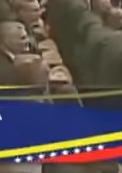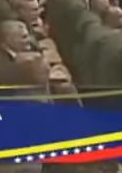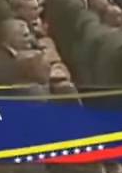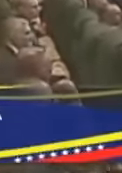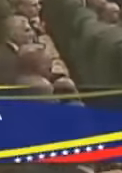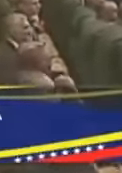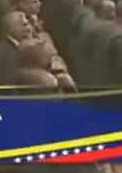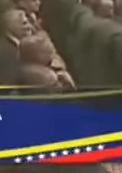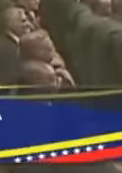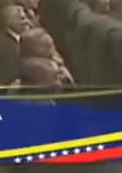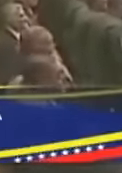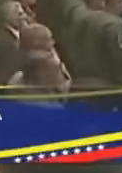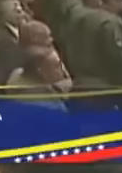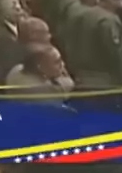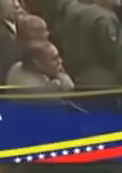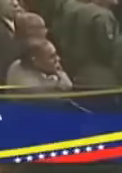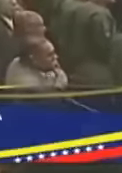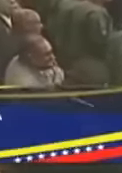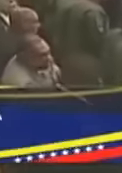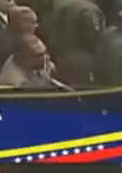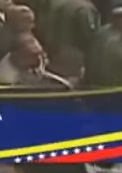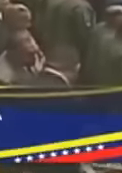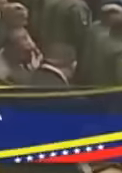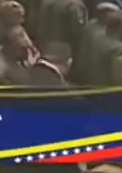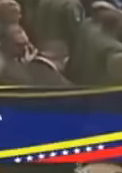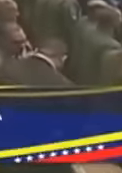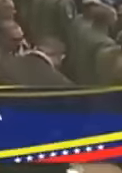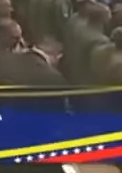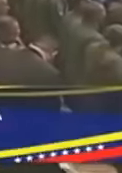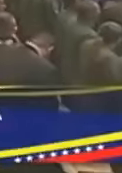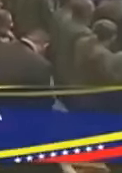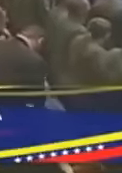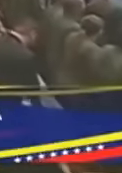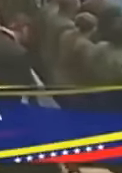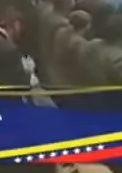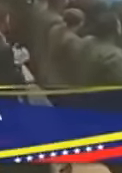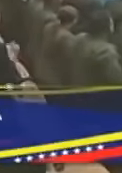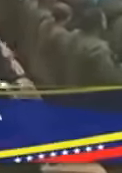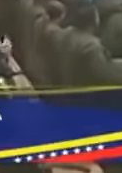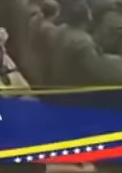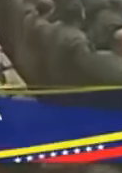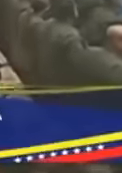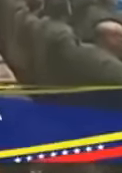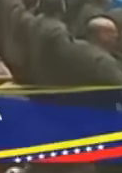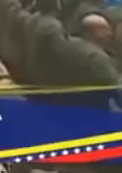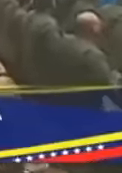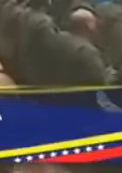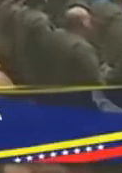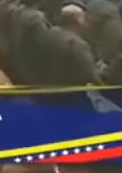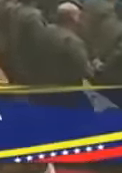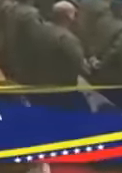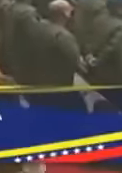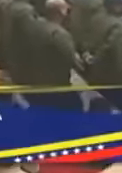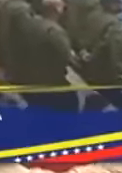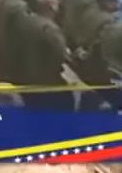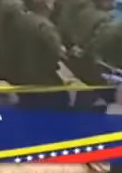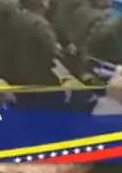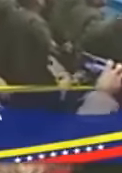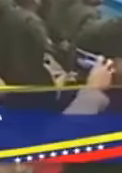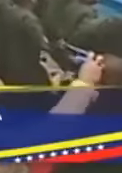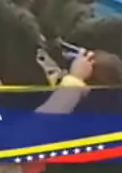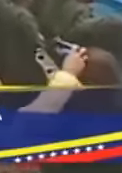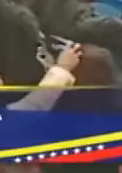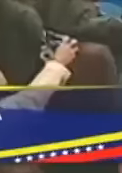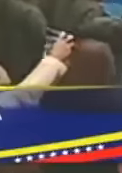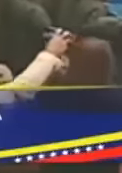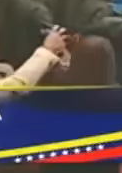lo que será este gran referendo consultivo el próximo 3 de diciembre pautado por el Consejo Nacional Electoral. Las